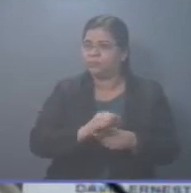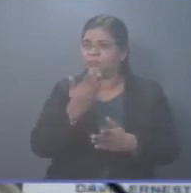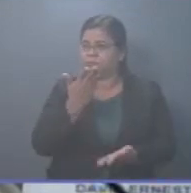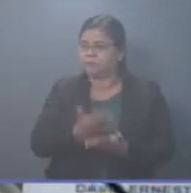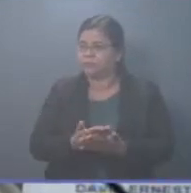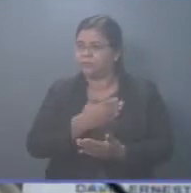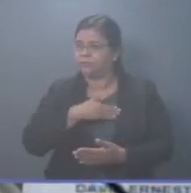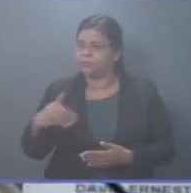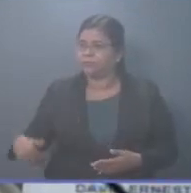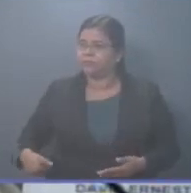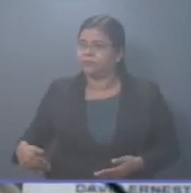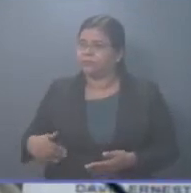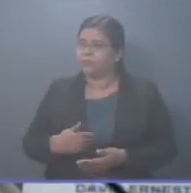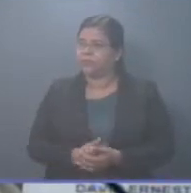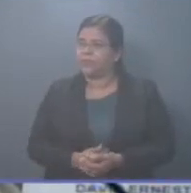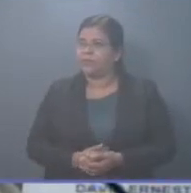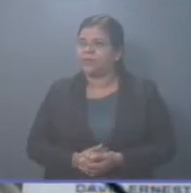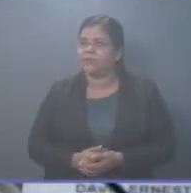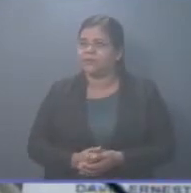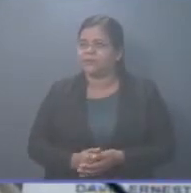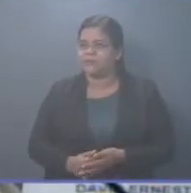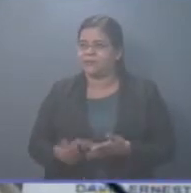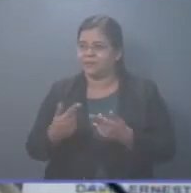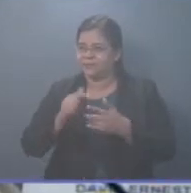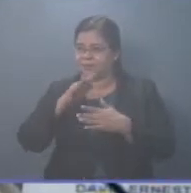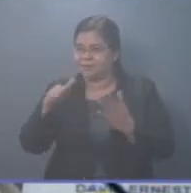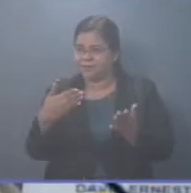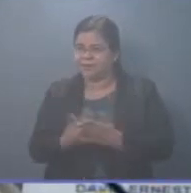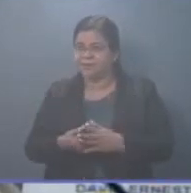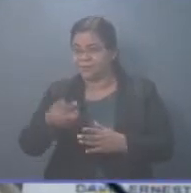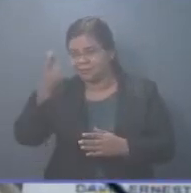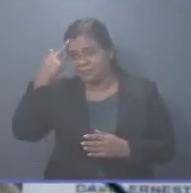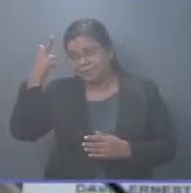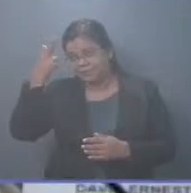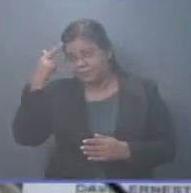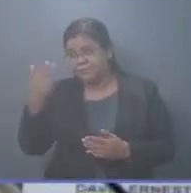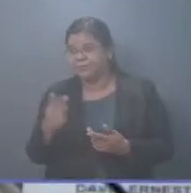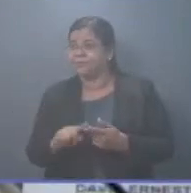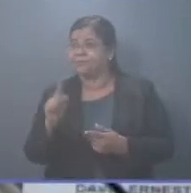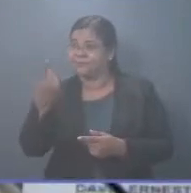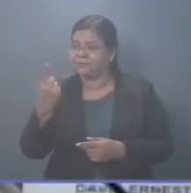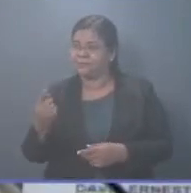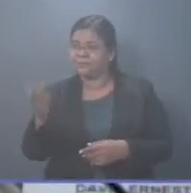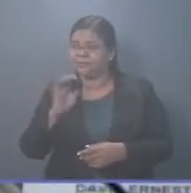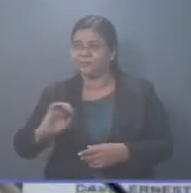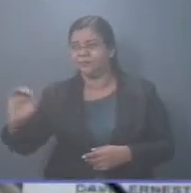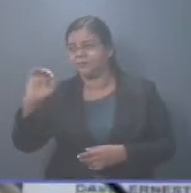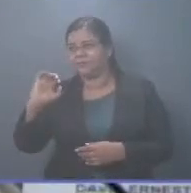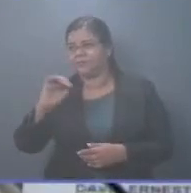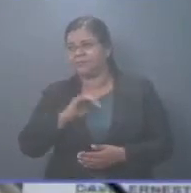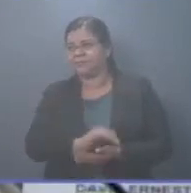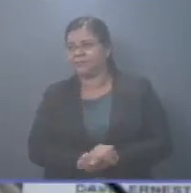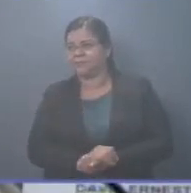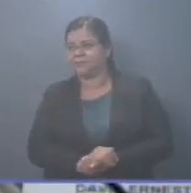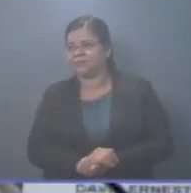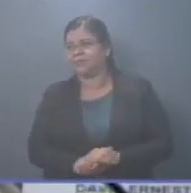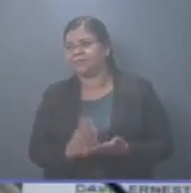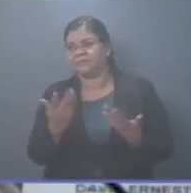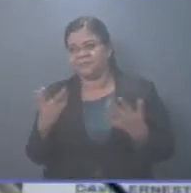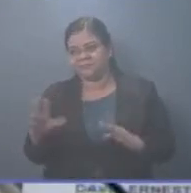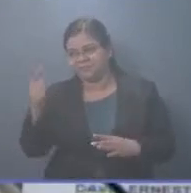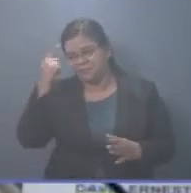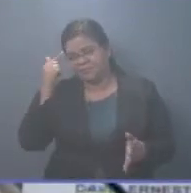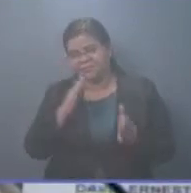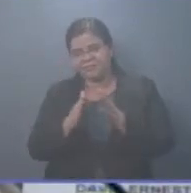del presidente. Yo creería que un plazo razonable es que a partir del 1 de enero y se le da, pues lógicamente